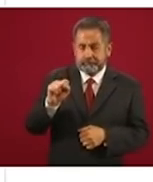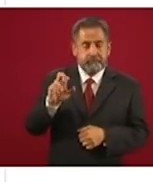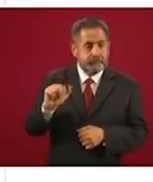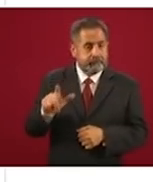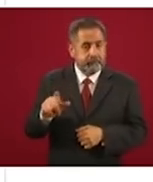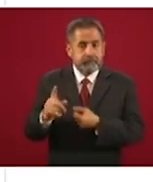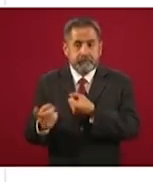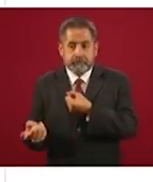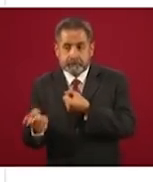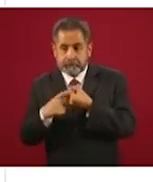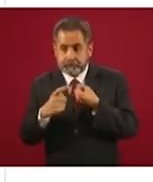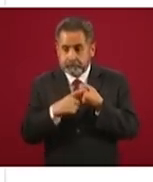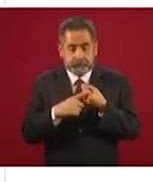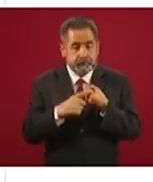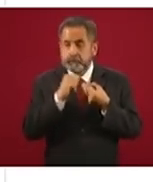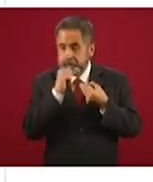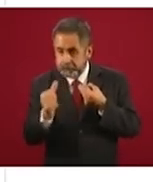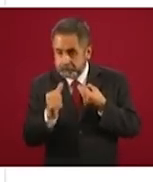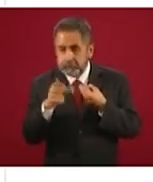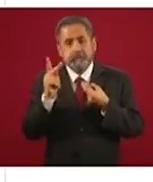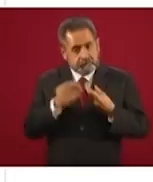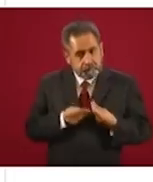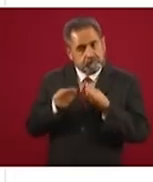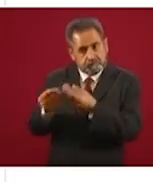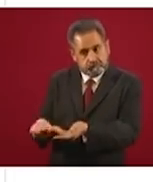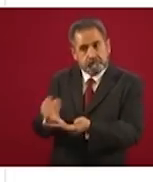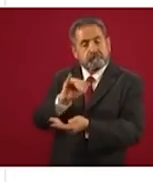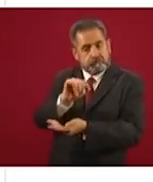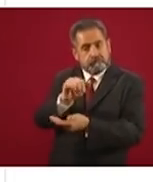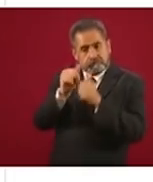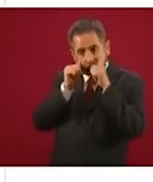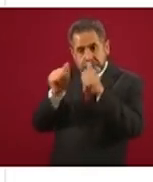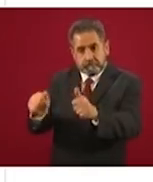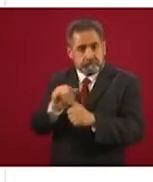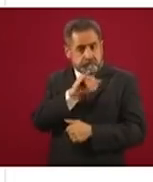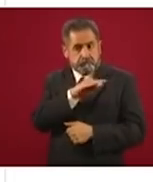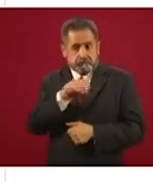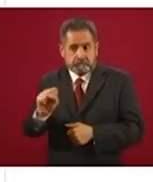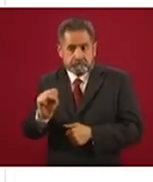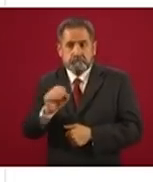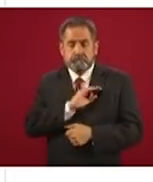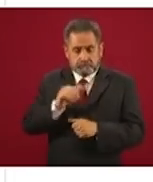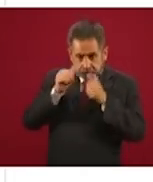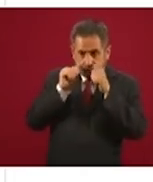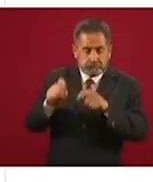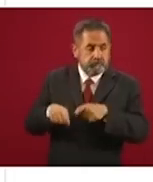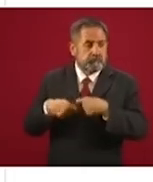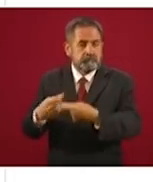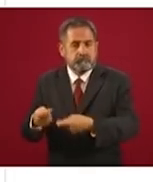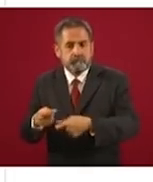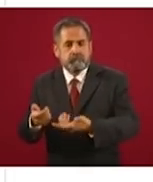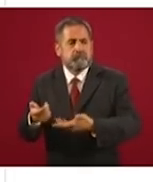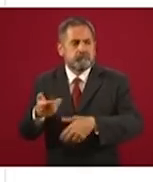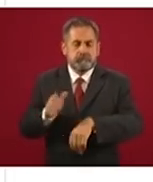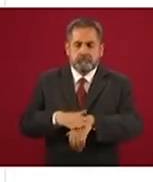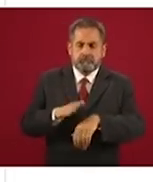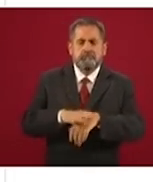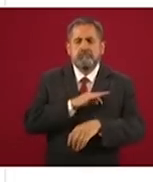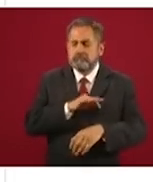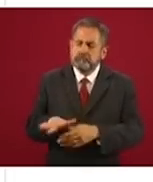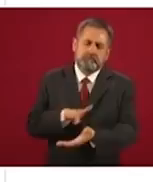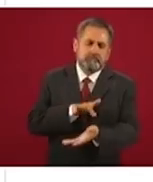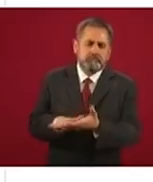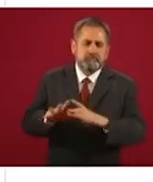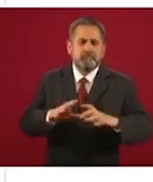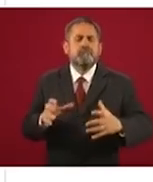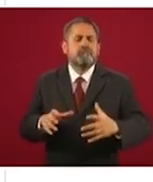población no asegurada, para población sin seguridad social, y eso nos va a permitir respaldar